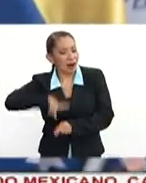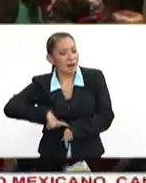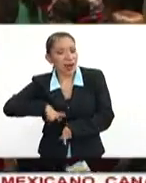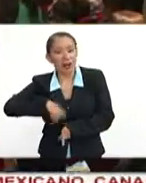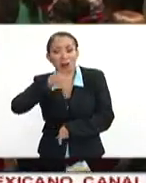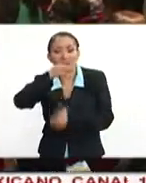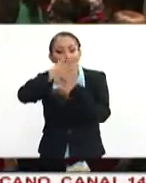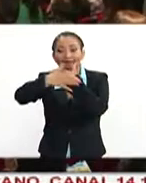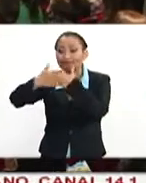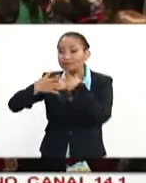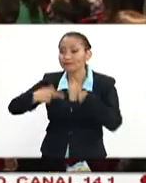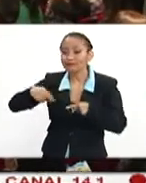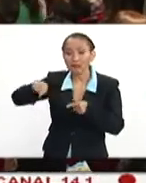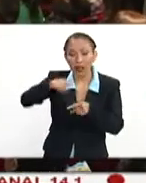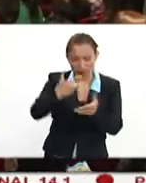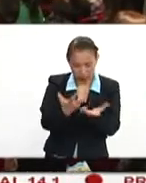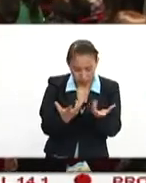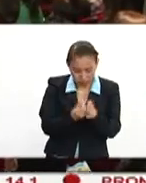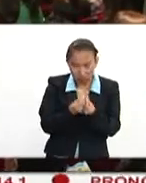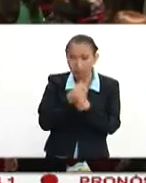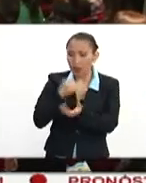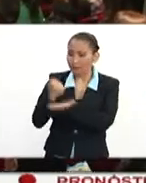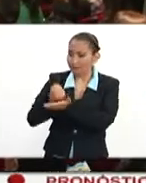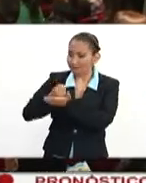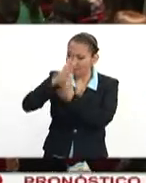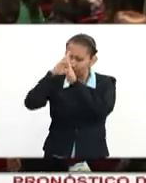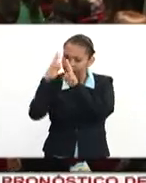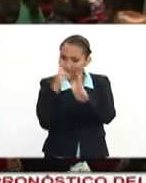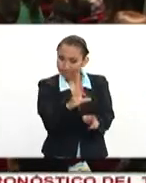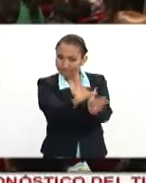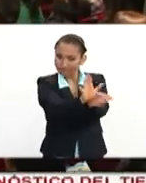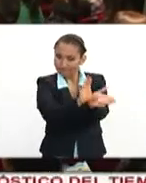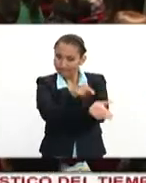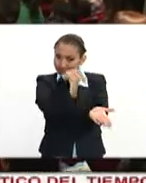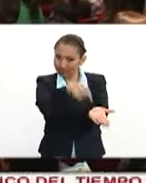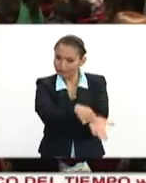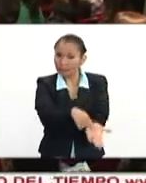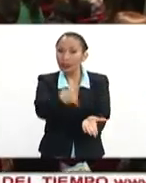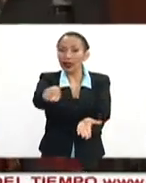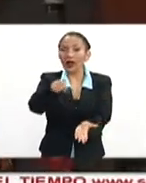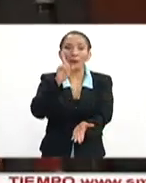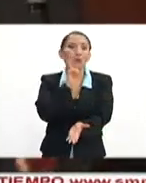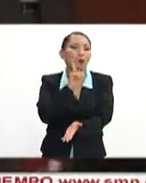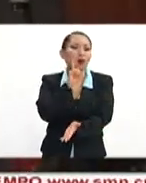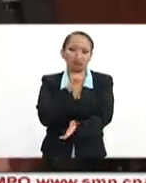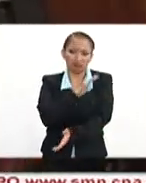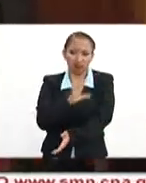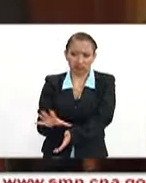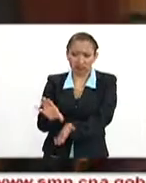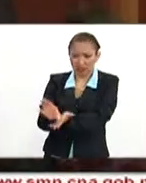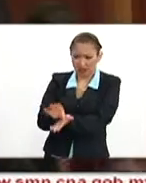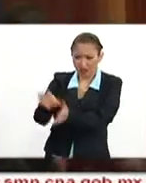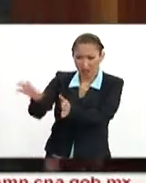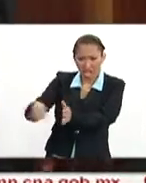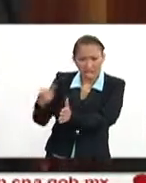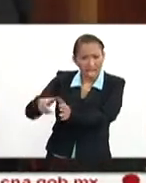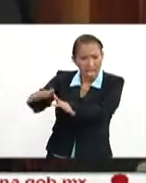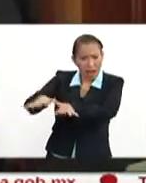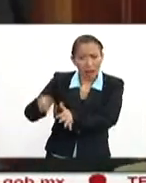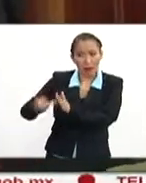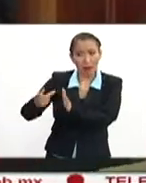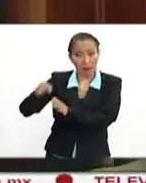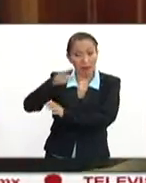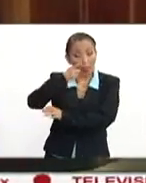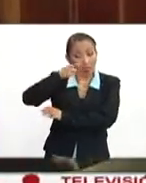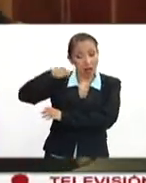y llamó al pueblo a que la acompañen a exigir que se respete la Carta Magna. Ortega ha rechazado la constituyente en varias oportunidades